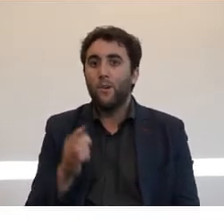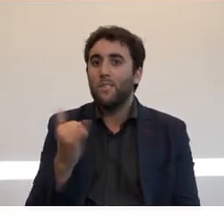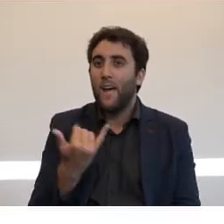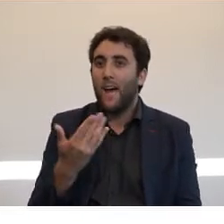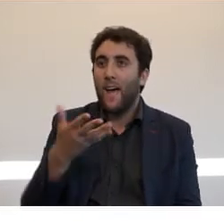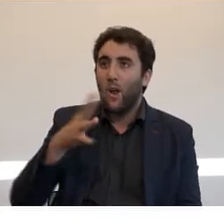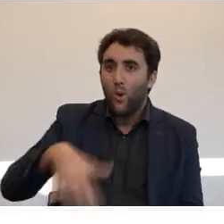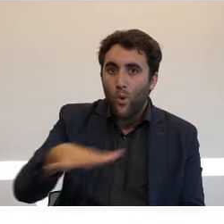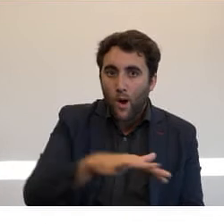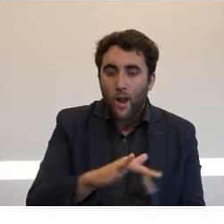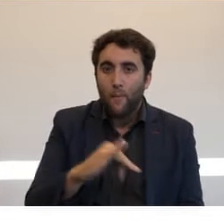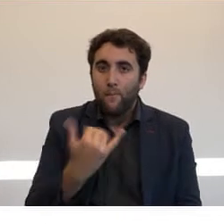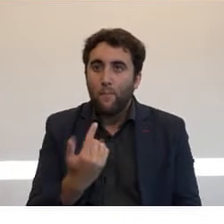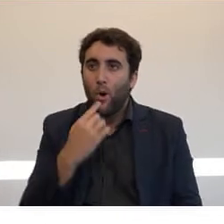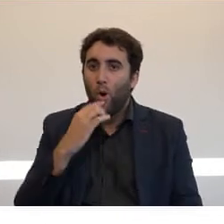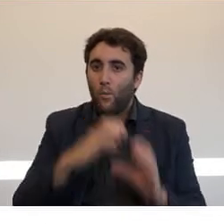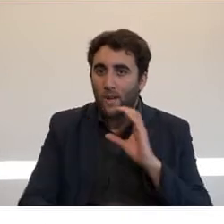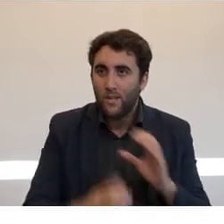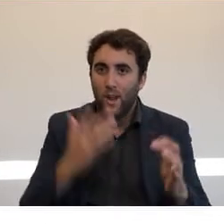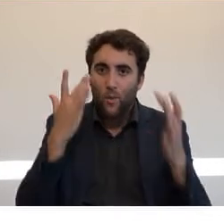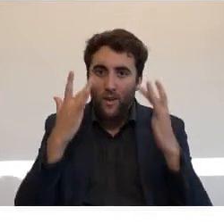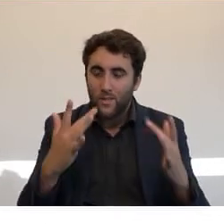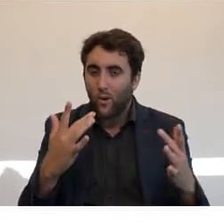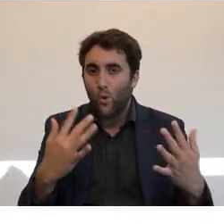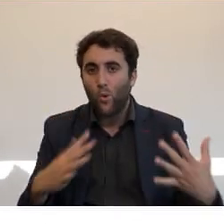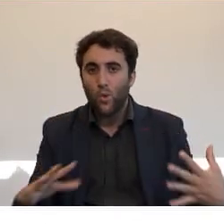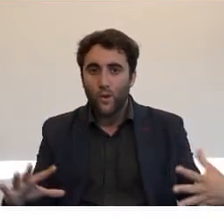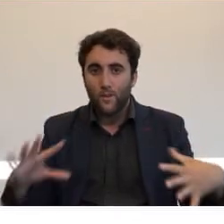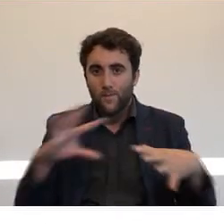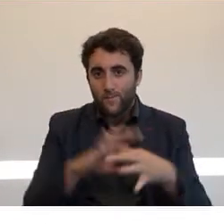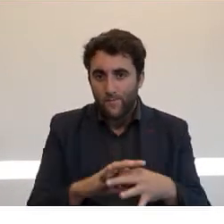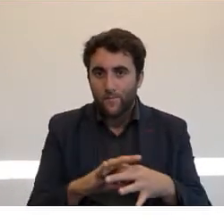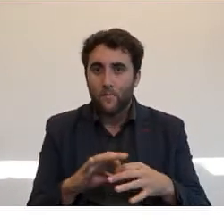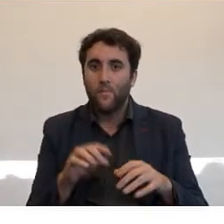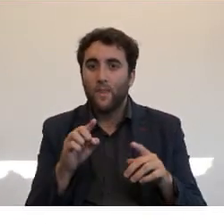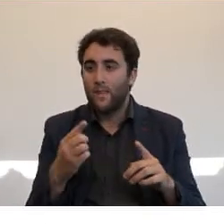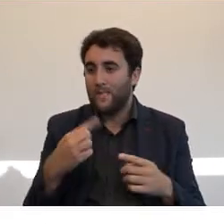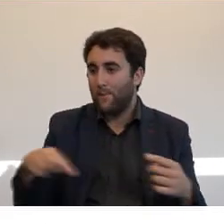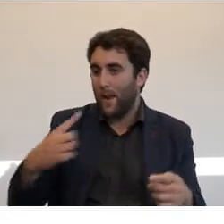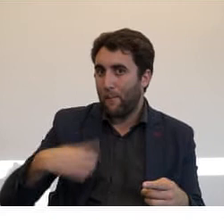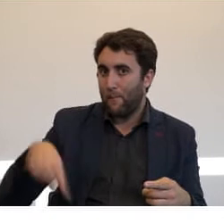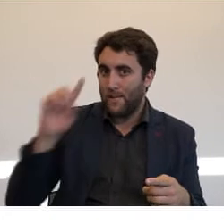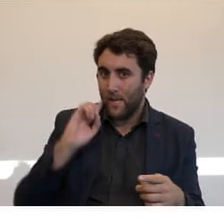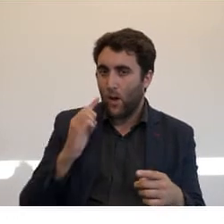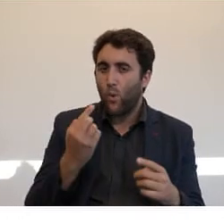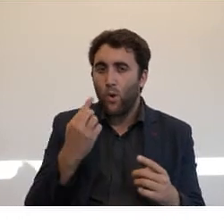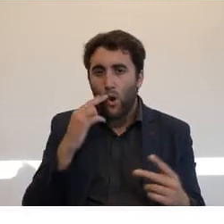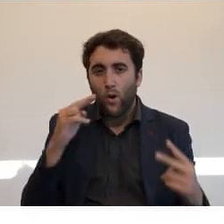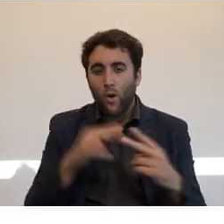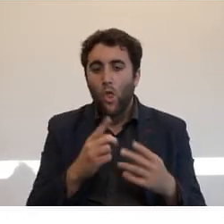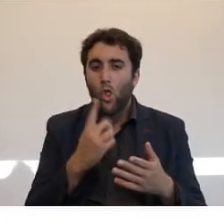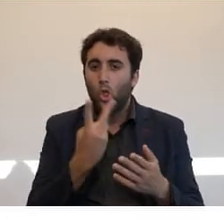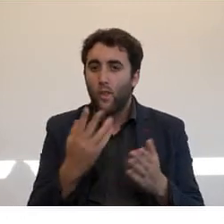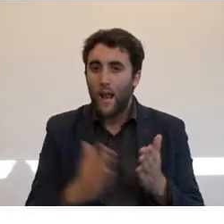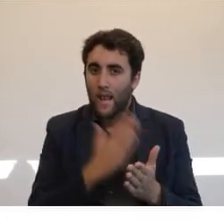tan estimulante donde lo comunicativo y lo educativo se conectan y la semana pasada aparecieron 2 libros míos,